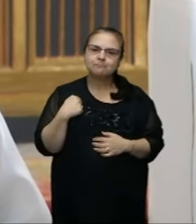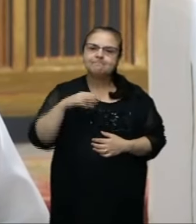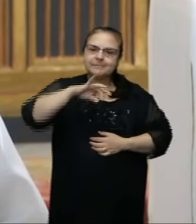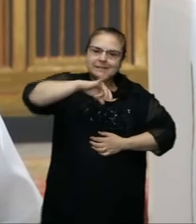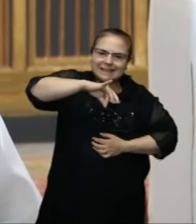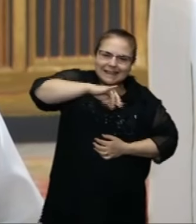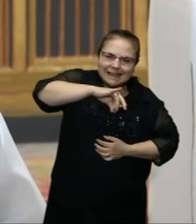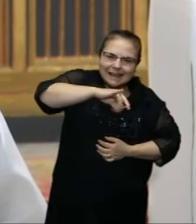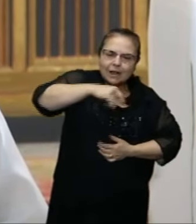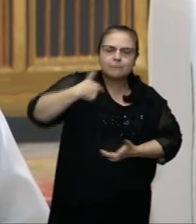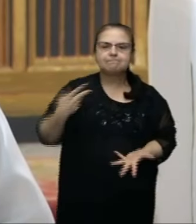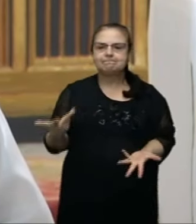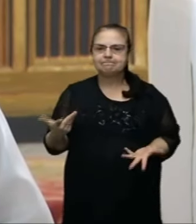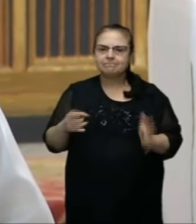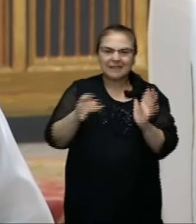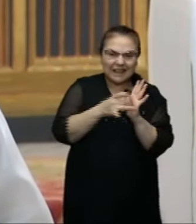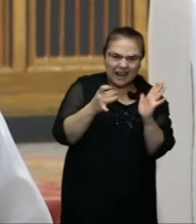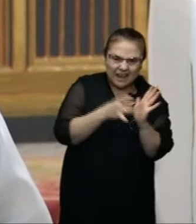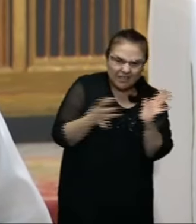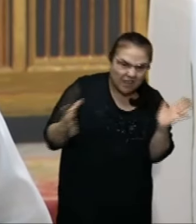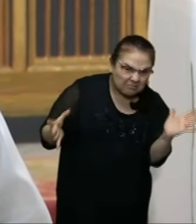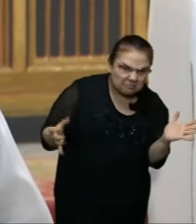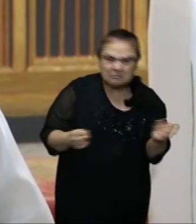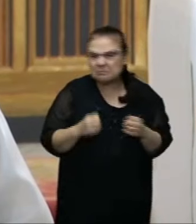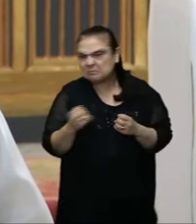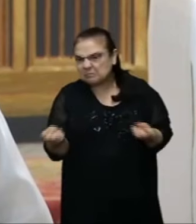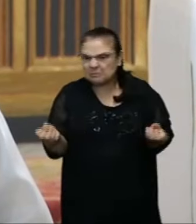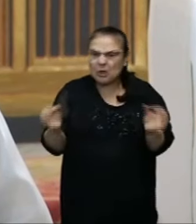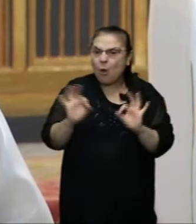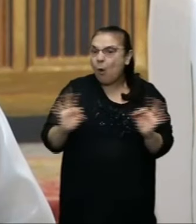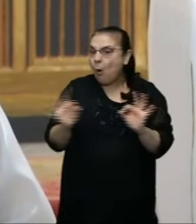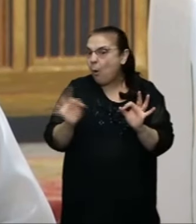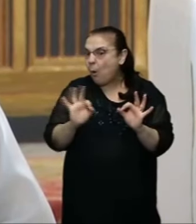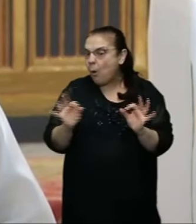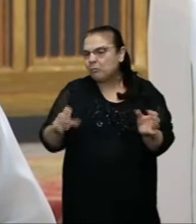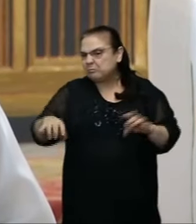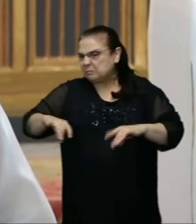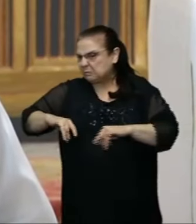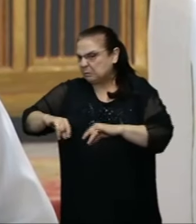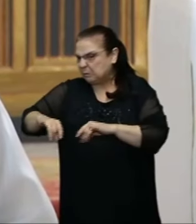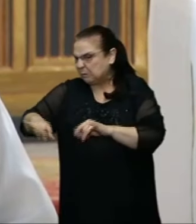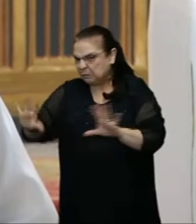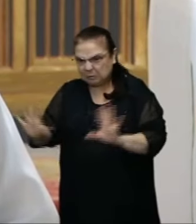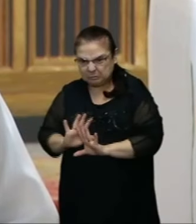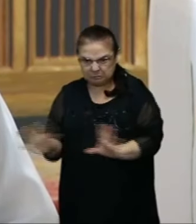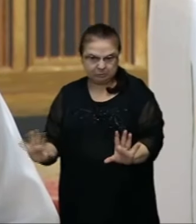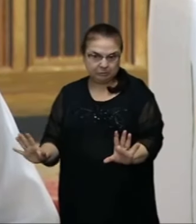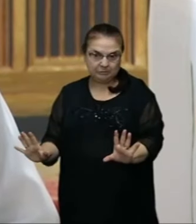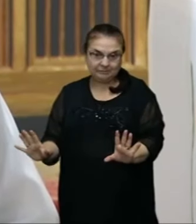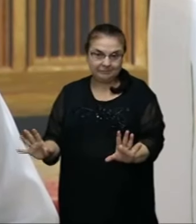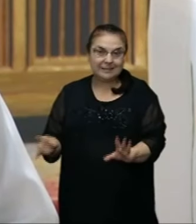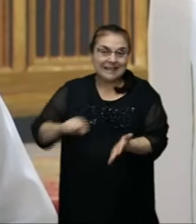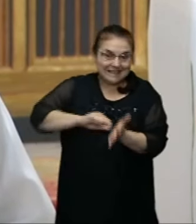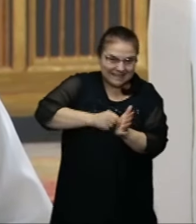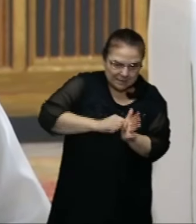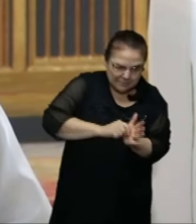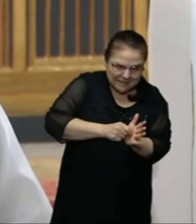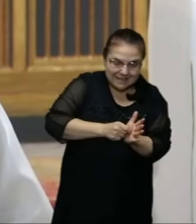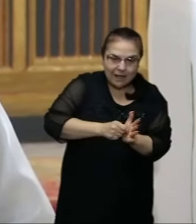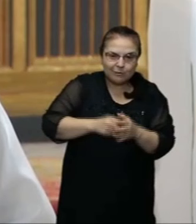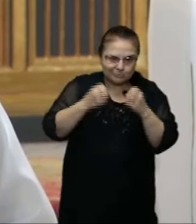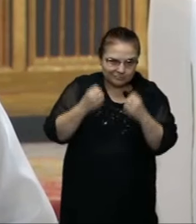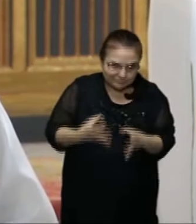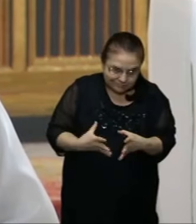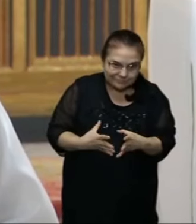para recibir la palabra del Señor, para que ese sembrador pueda poner en nosotros esa buena semilla y hacer